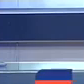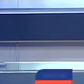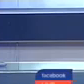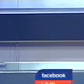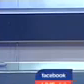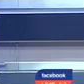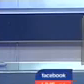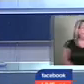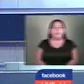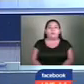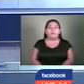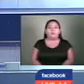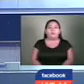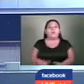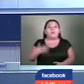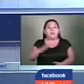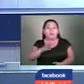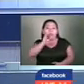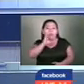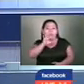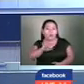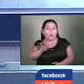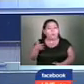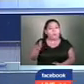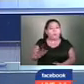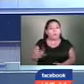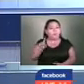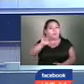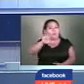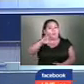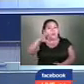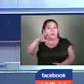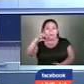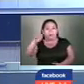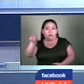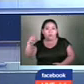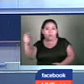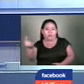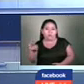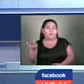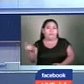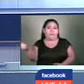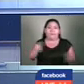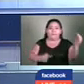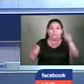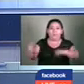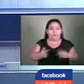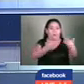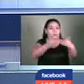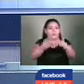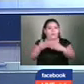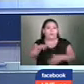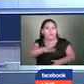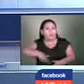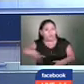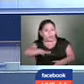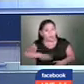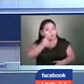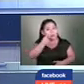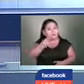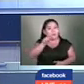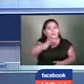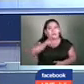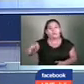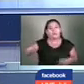noticias, contarles que el Ministerio de Turismo ya calcula un promedio de 500,000 de salvadoreños que visitaron diversos destinos en el país durante